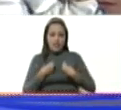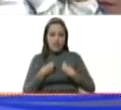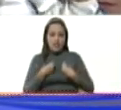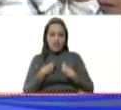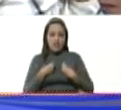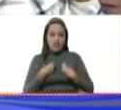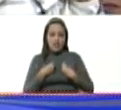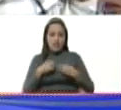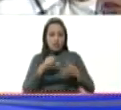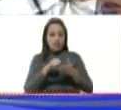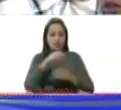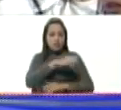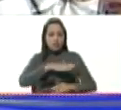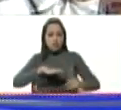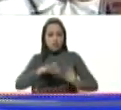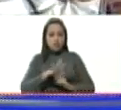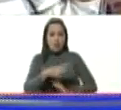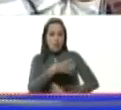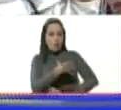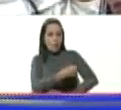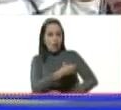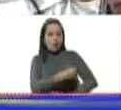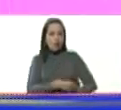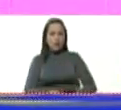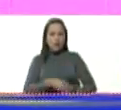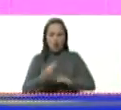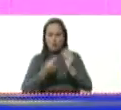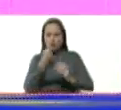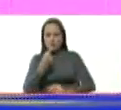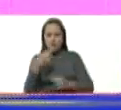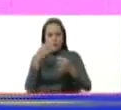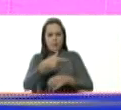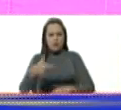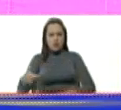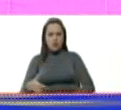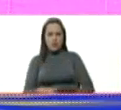Poco largo el nombre, ¿verdad? Sí, pero si ¿cómo le dice la gente normalmente?